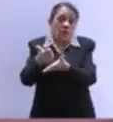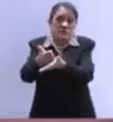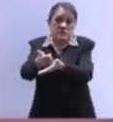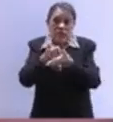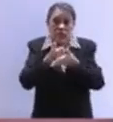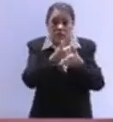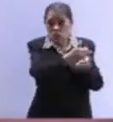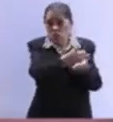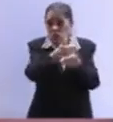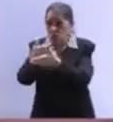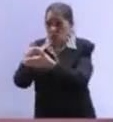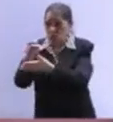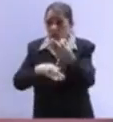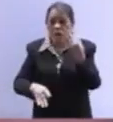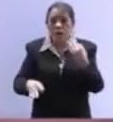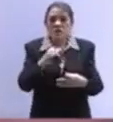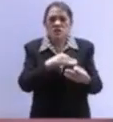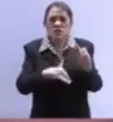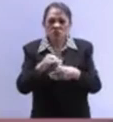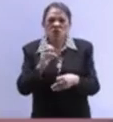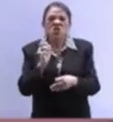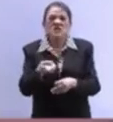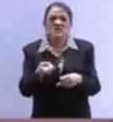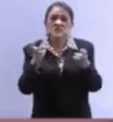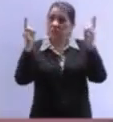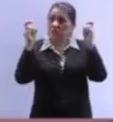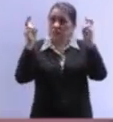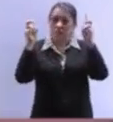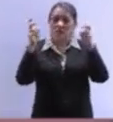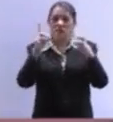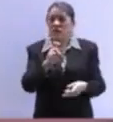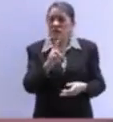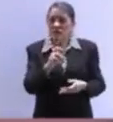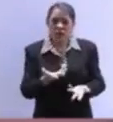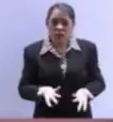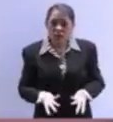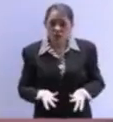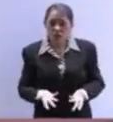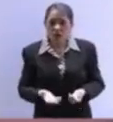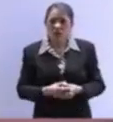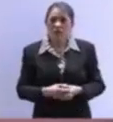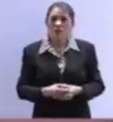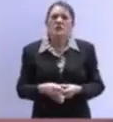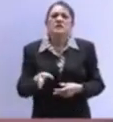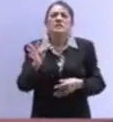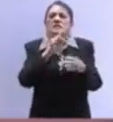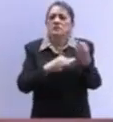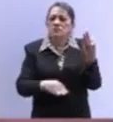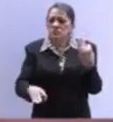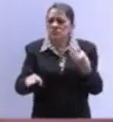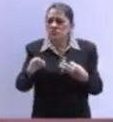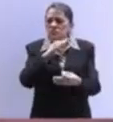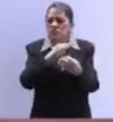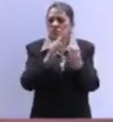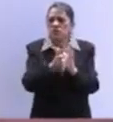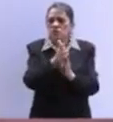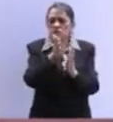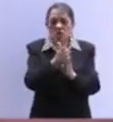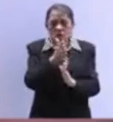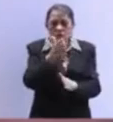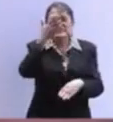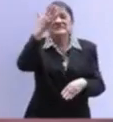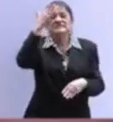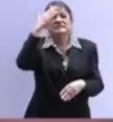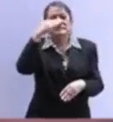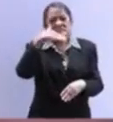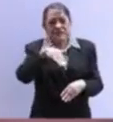fondo es el tema del agua potable. Son obras que no se ven, sabemos que esas